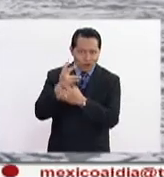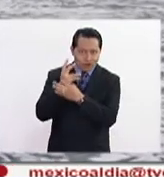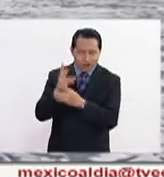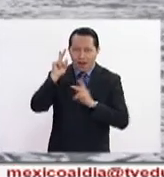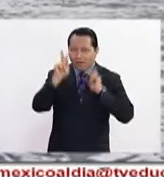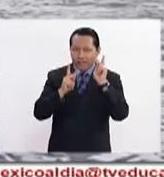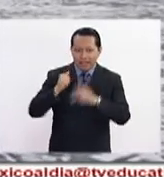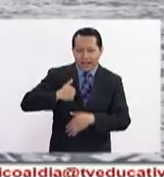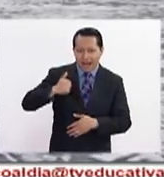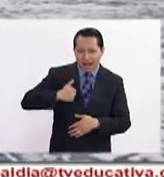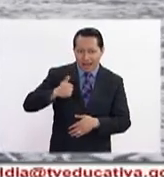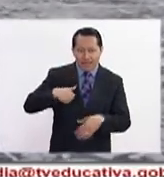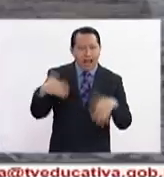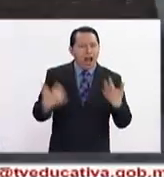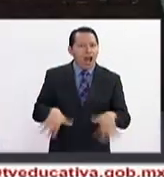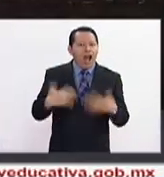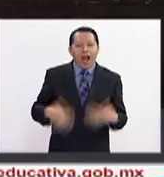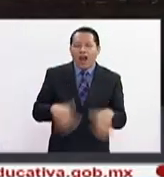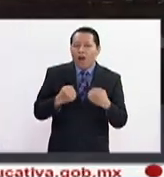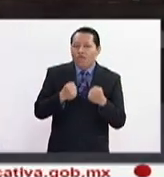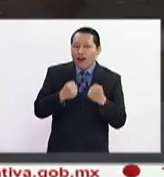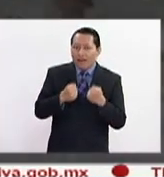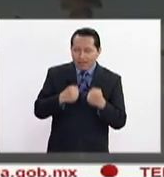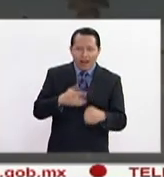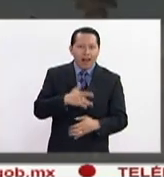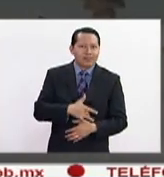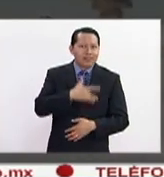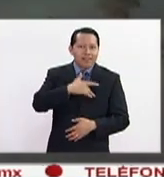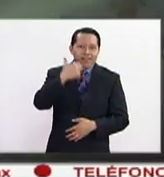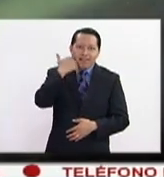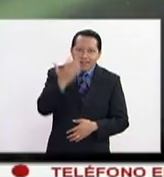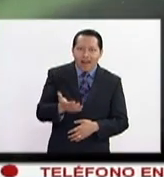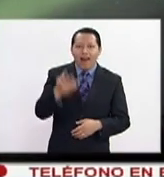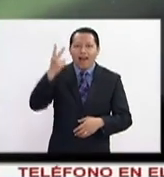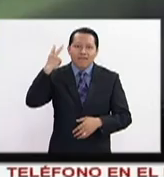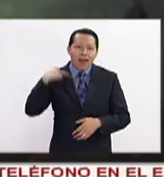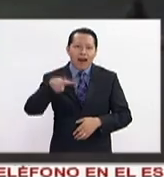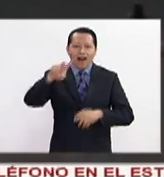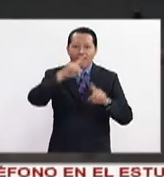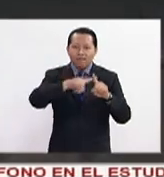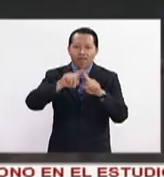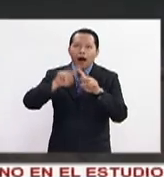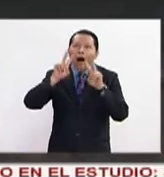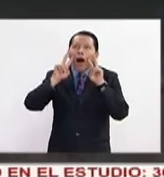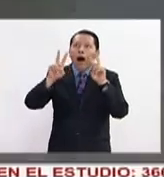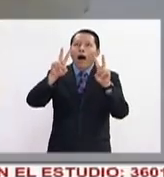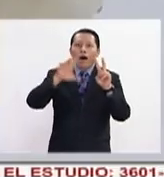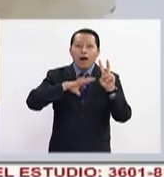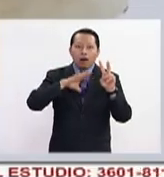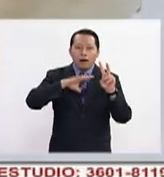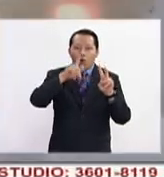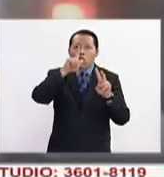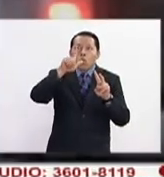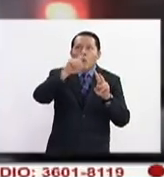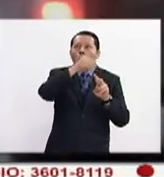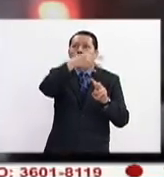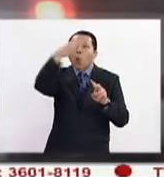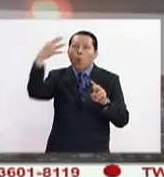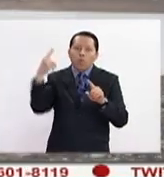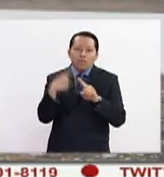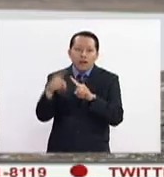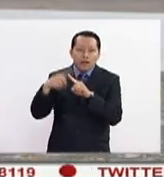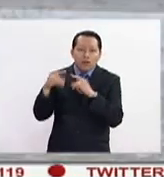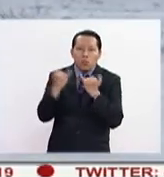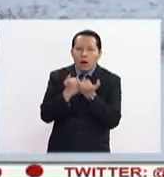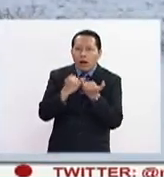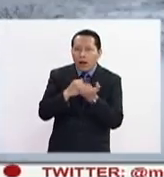como ningún otro turista este año. Su espíritu aventurero le ha permitido ver las auroras boreales o luces del norte, observar osos polares en